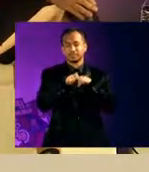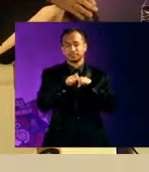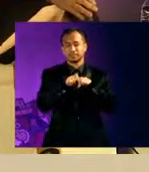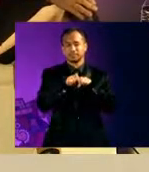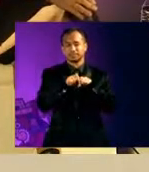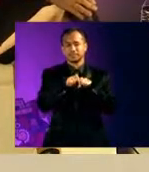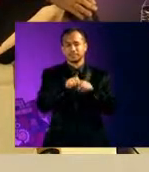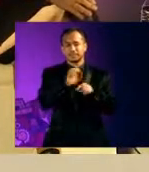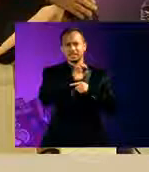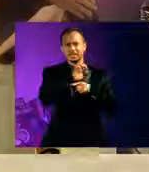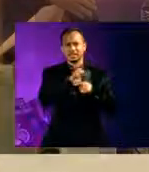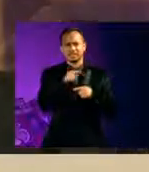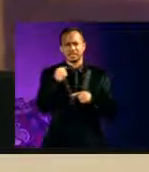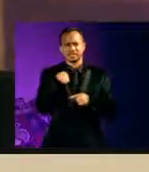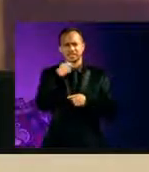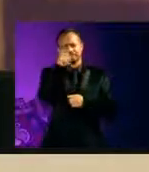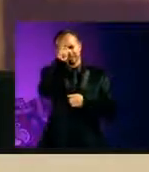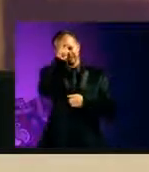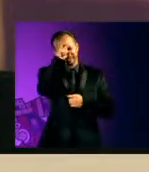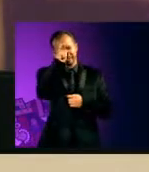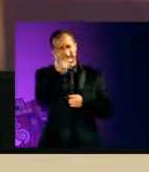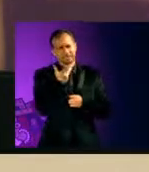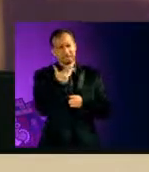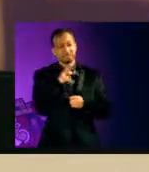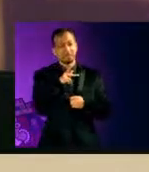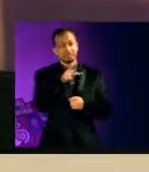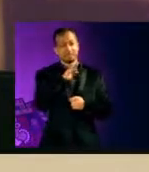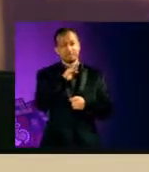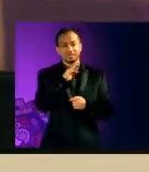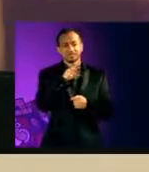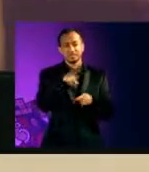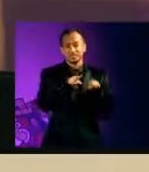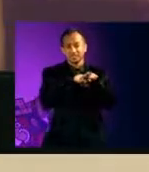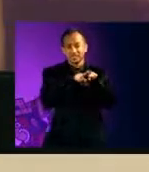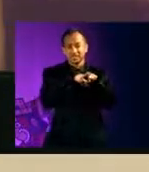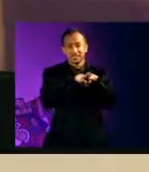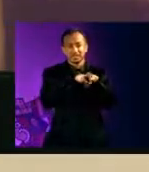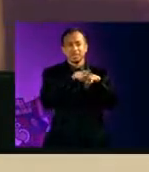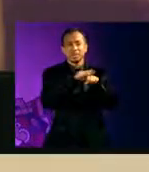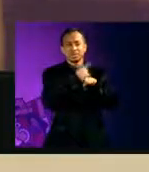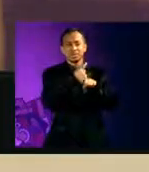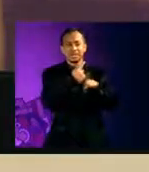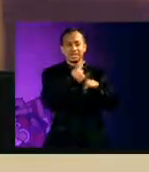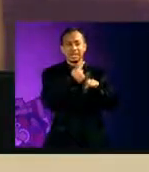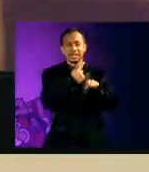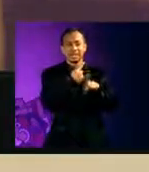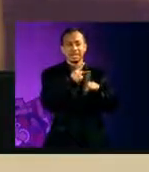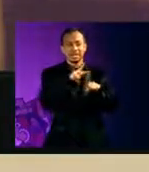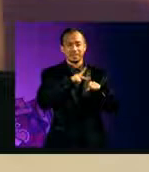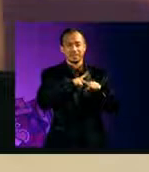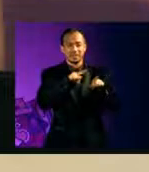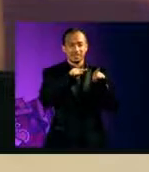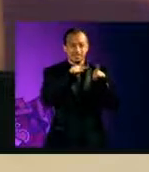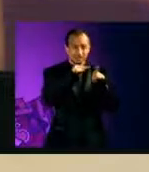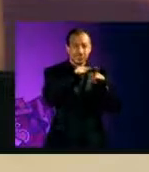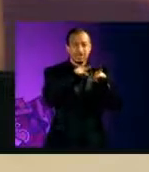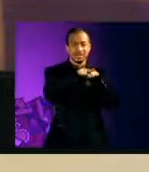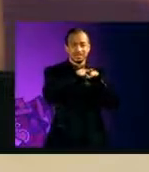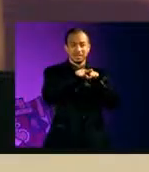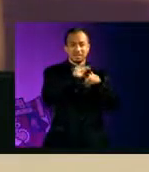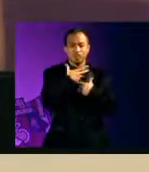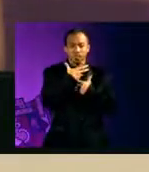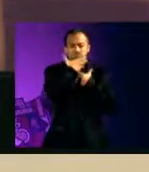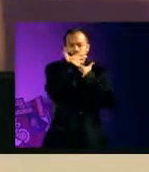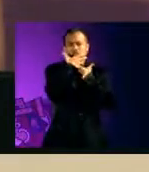bueno era un suicida desde niño era un suicida que que le pasó por la cabeza porque se ahogó si él no sabía nadar no